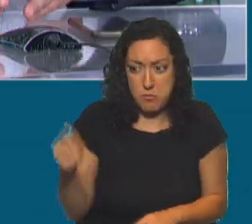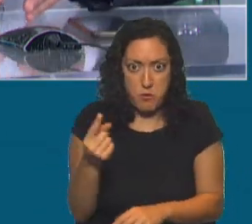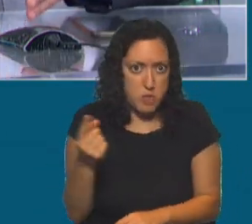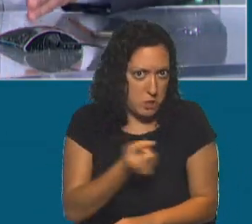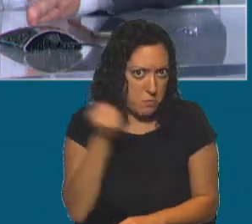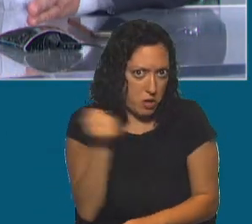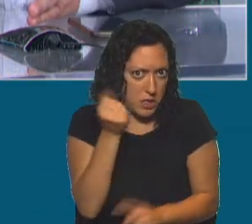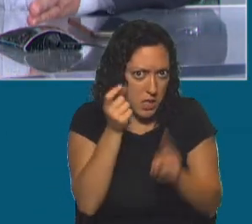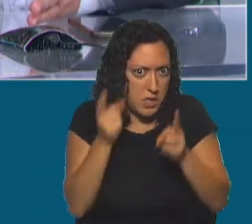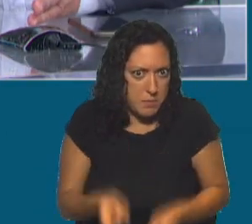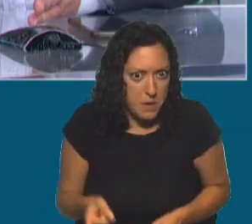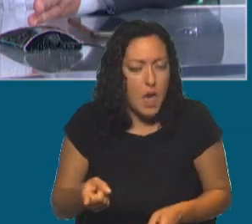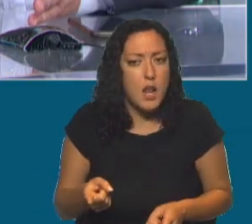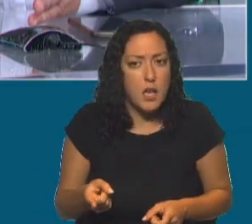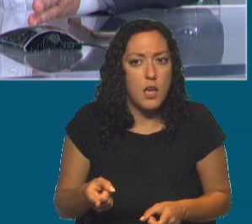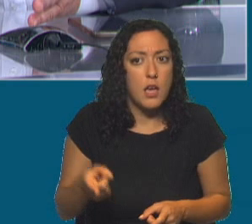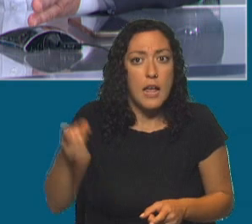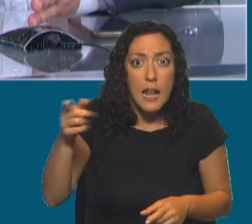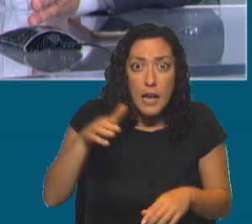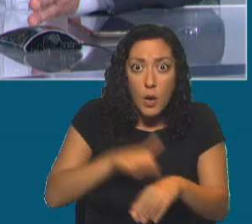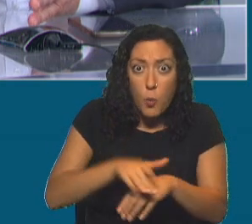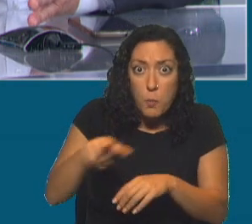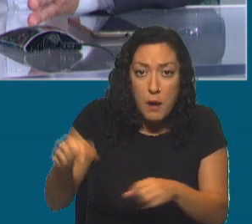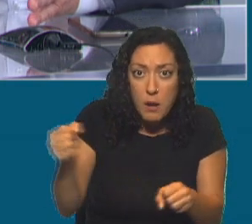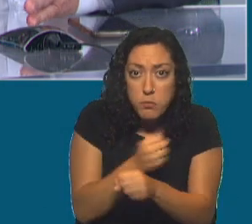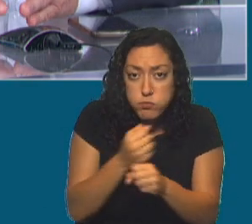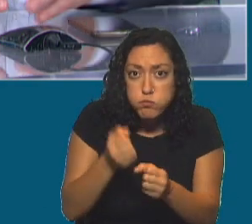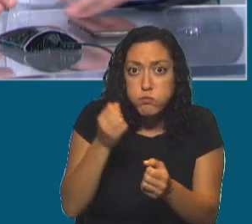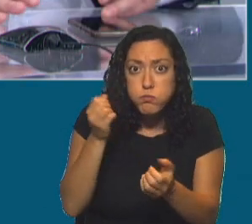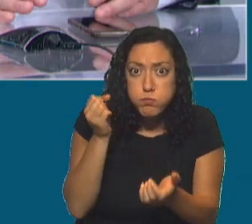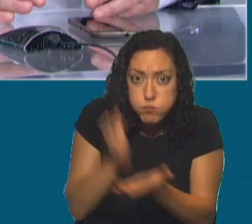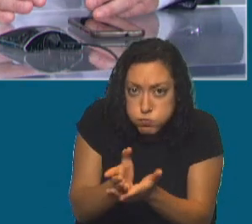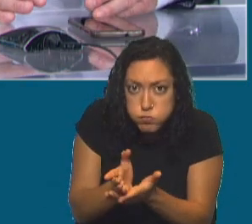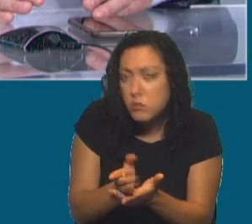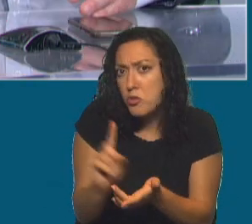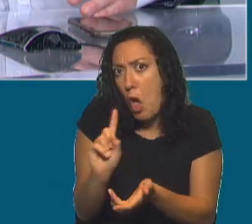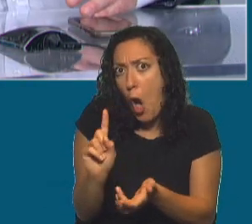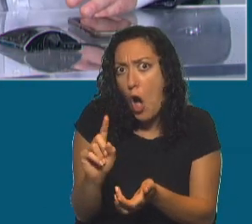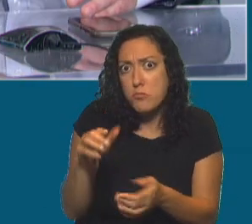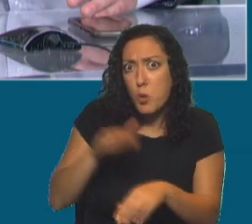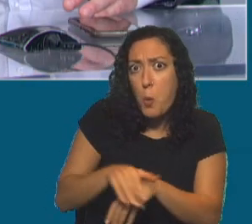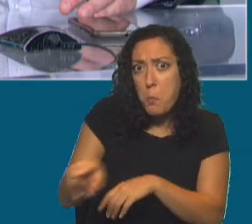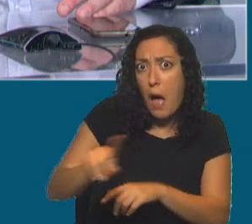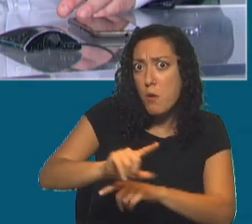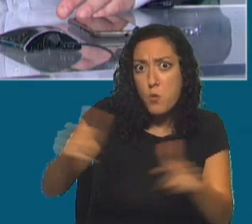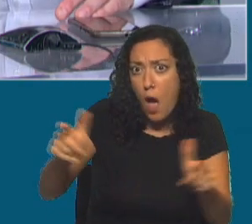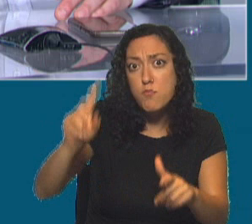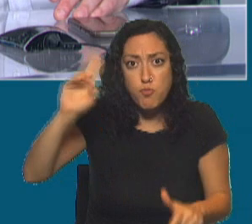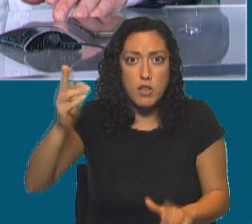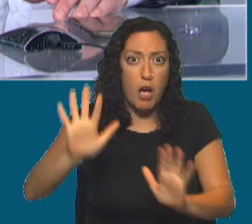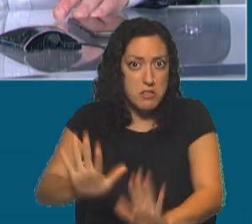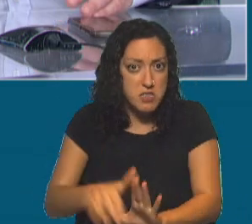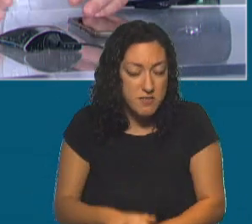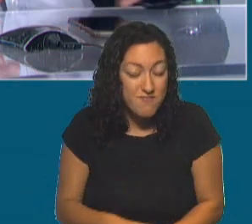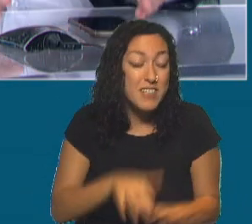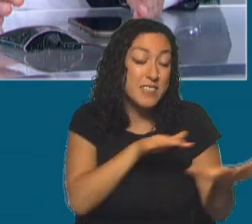y murió impune, murió inocente. En el año 2012, por estos dos episodios que vos